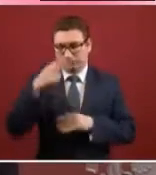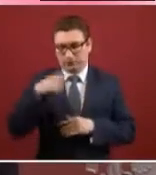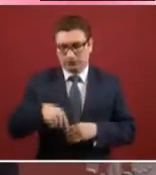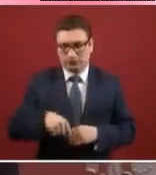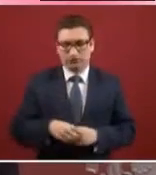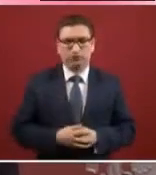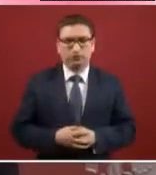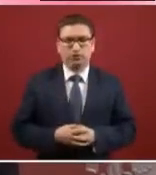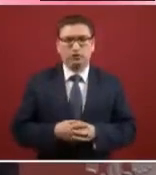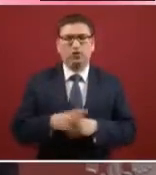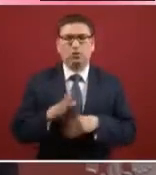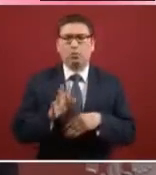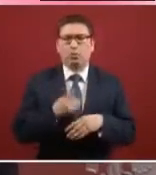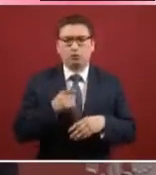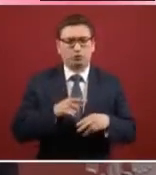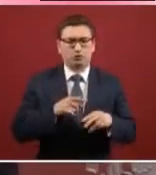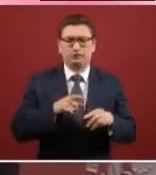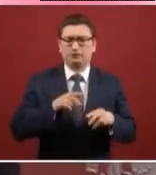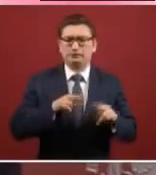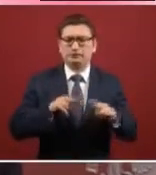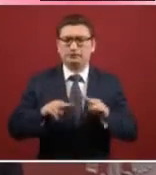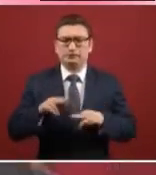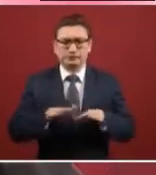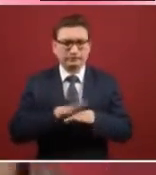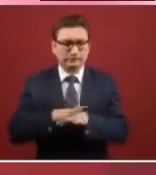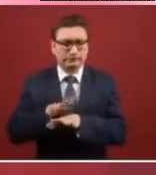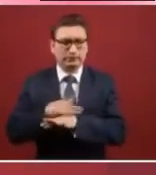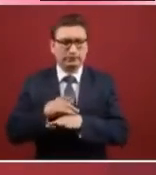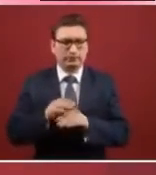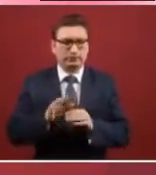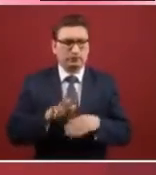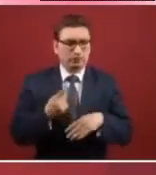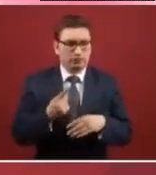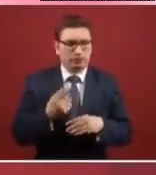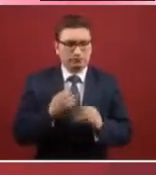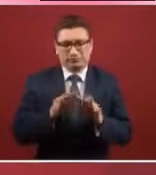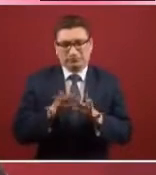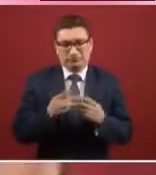¿Por qué se mueve esa cifra? There's 14,000 waiting for